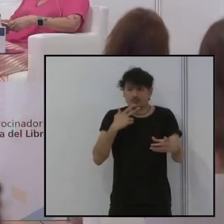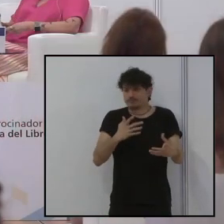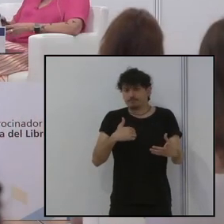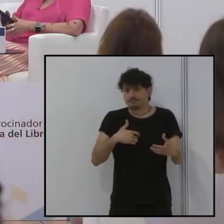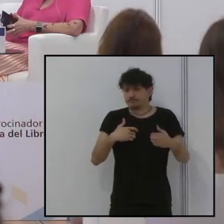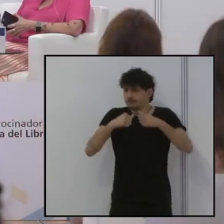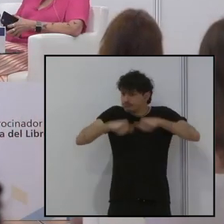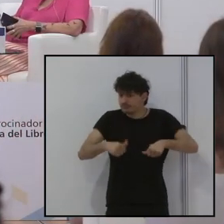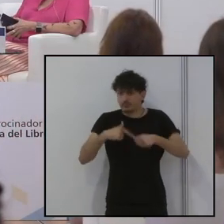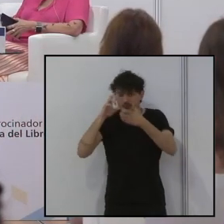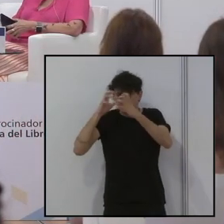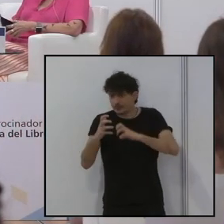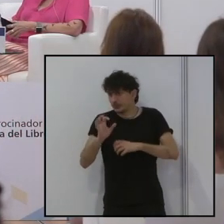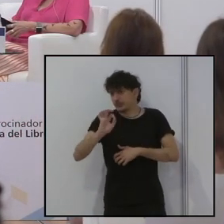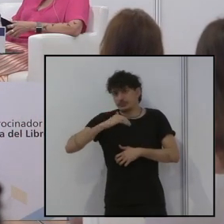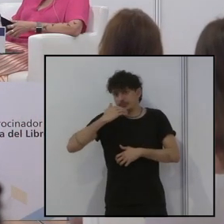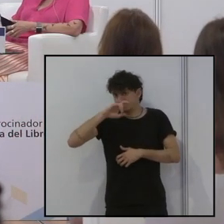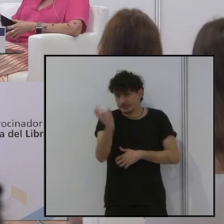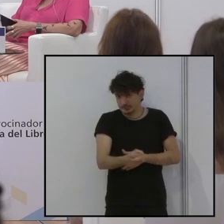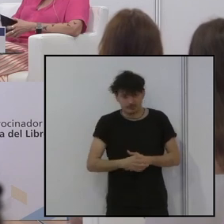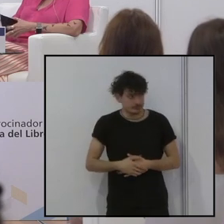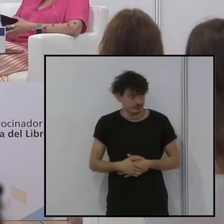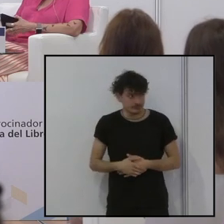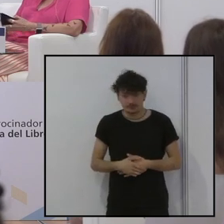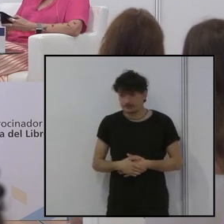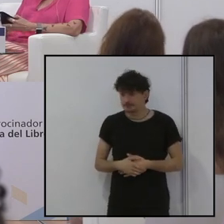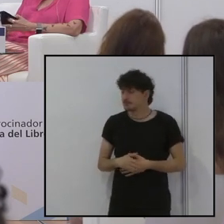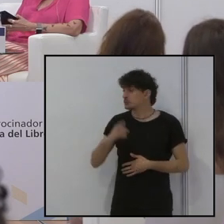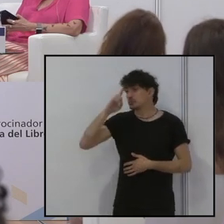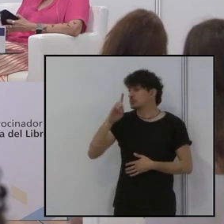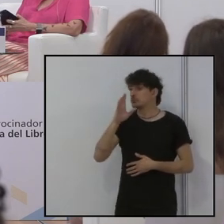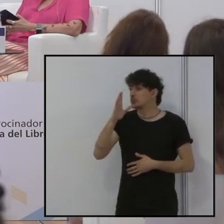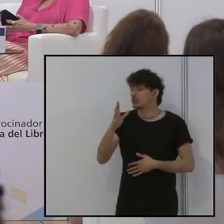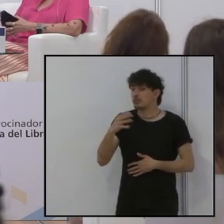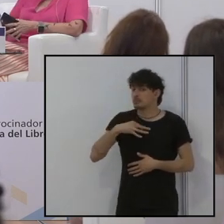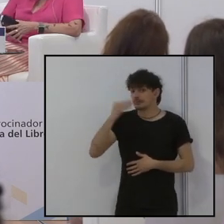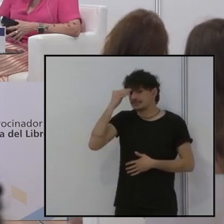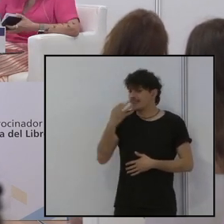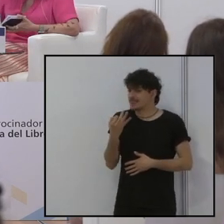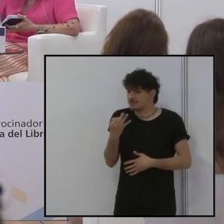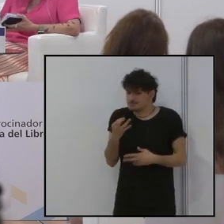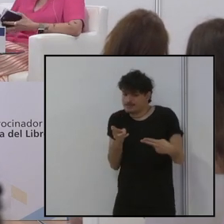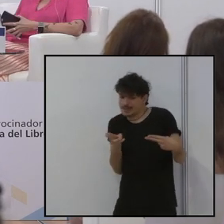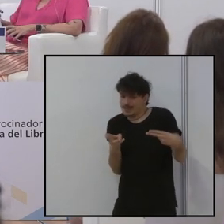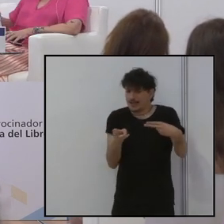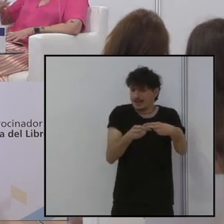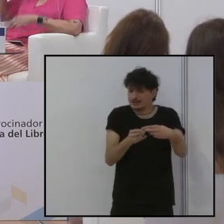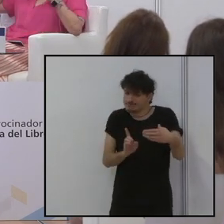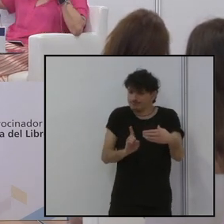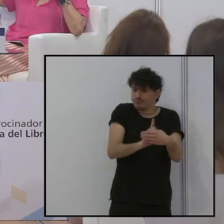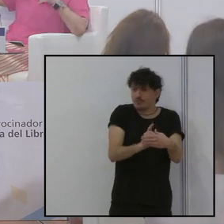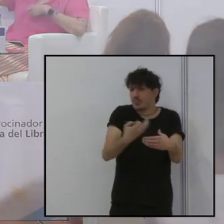Bueno, creo que tiene que ver con no sé por qué en algún momento consideras que tienes que encajar sí o sí, entonces modificas cualquier